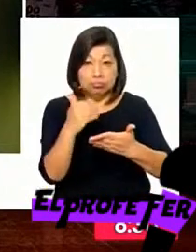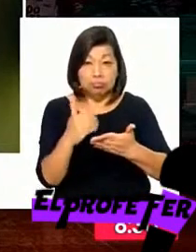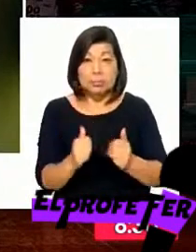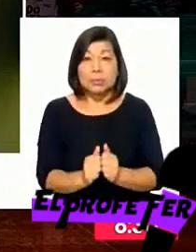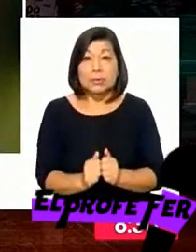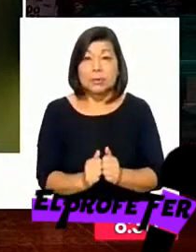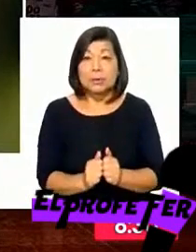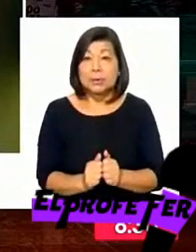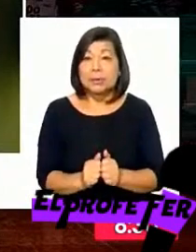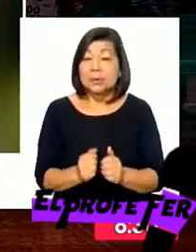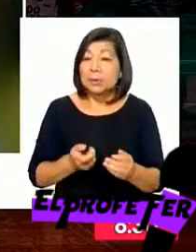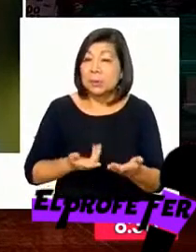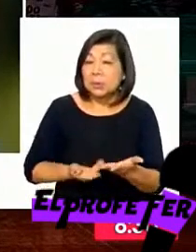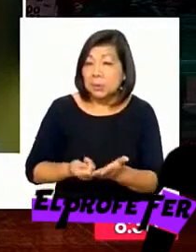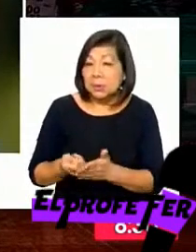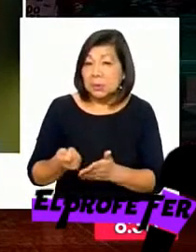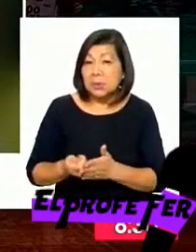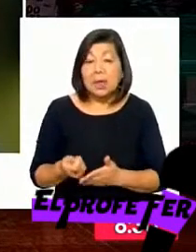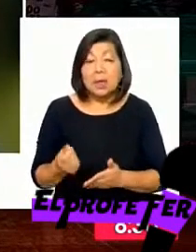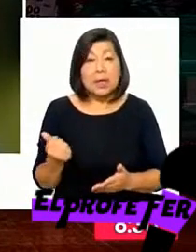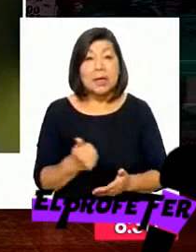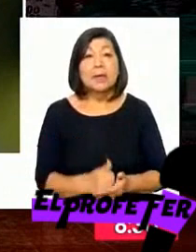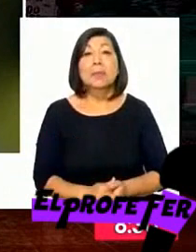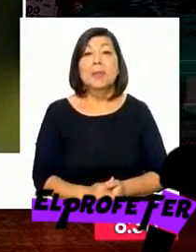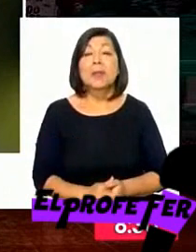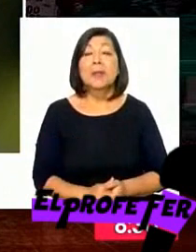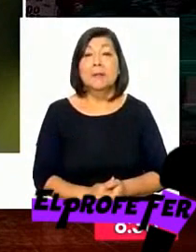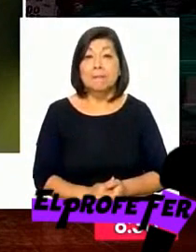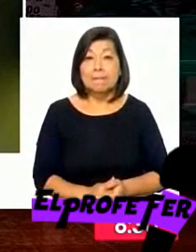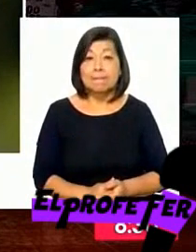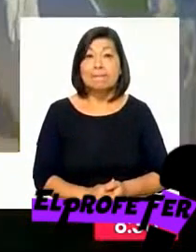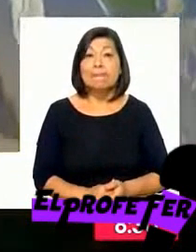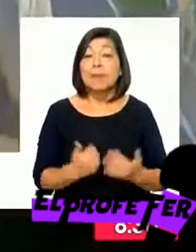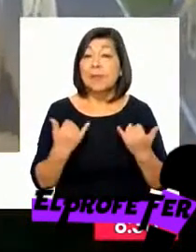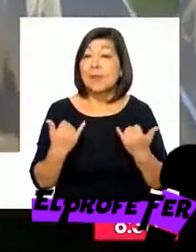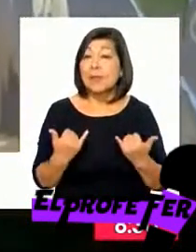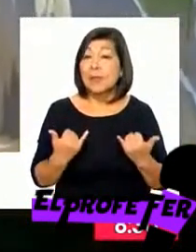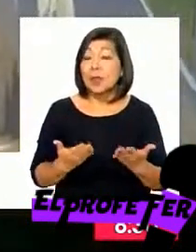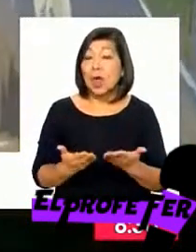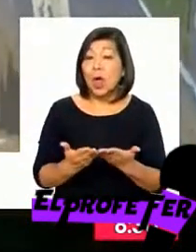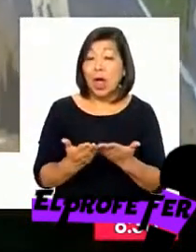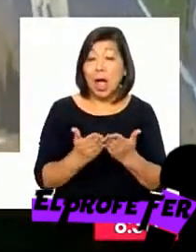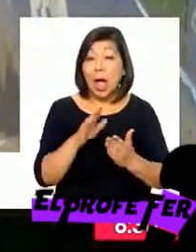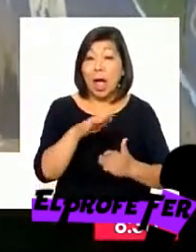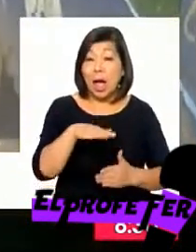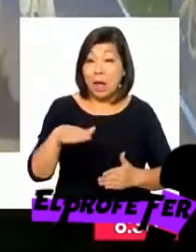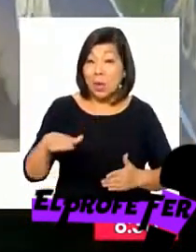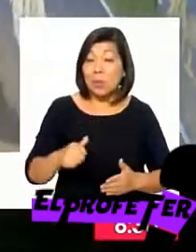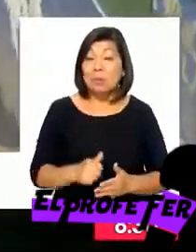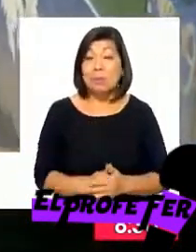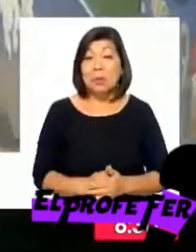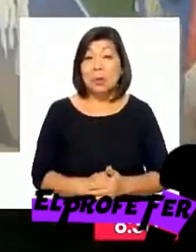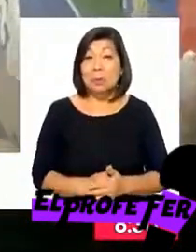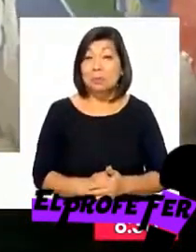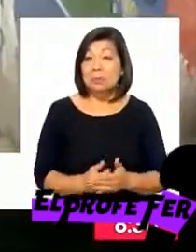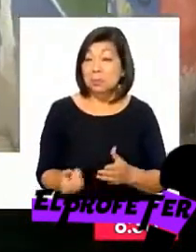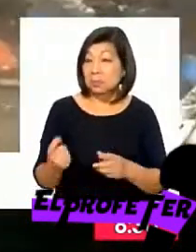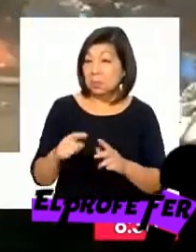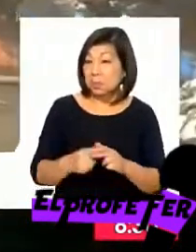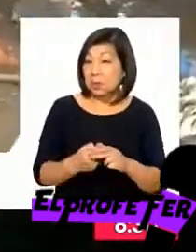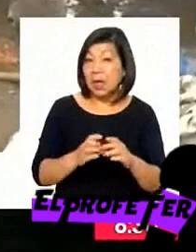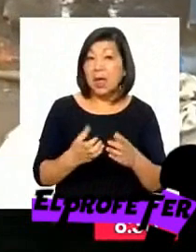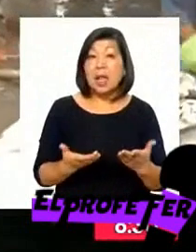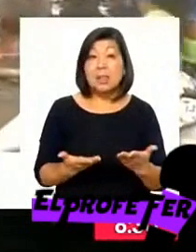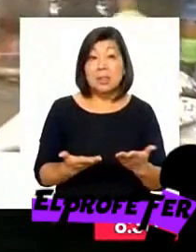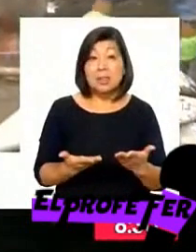homologados hacer las adquisiciones muy rápidamente. Y a estos escolares que estarían iniciando sus